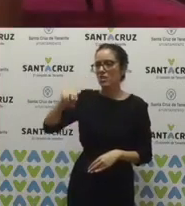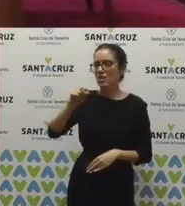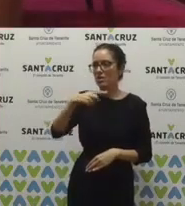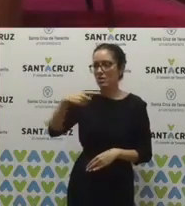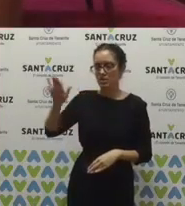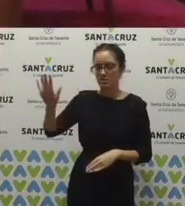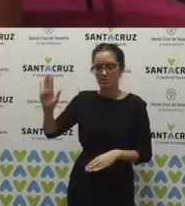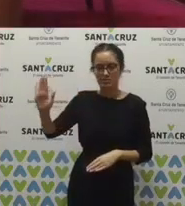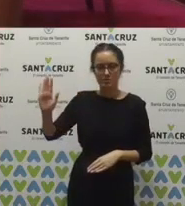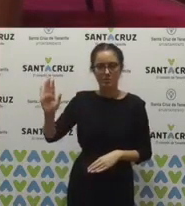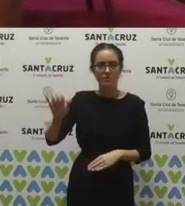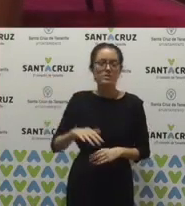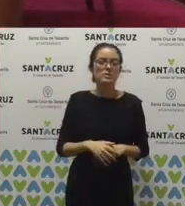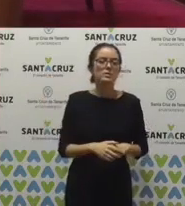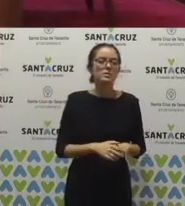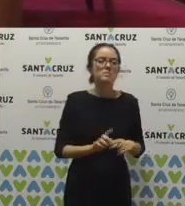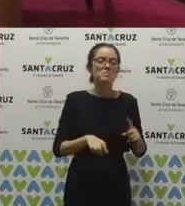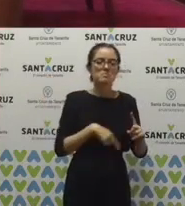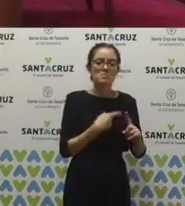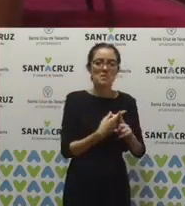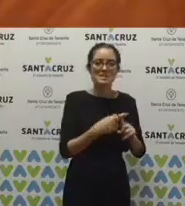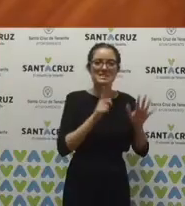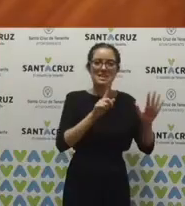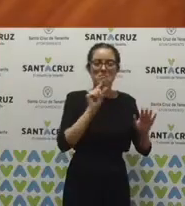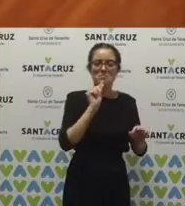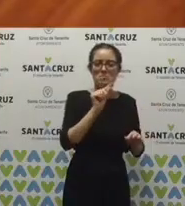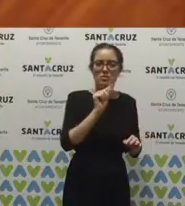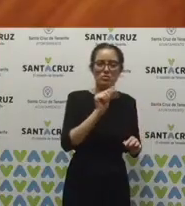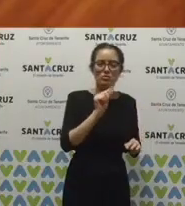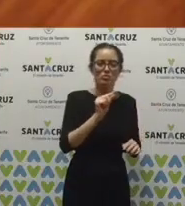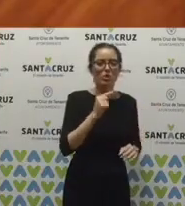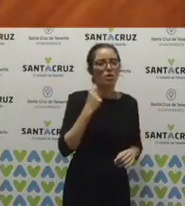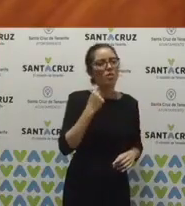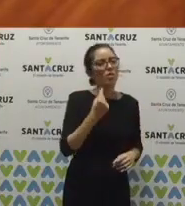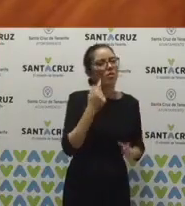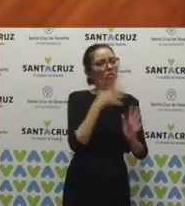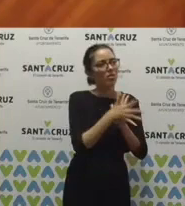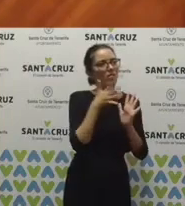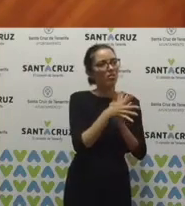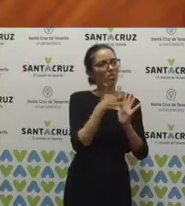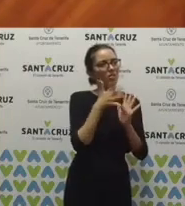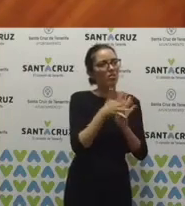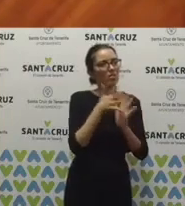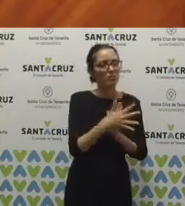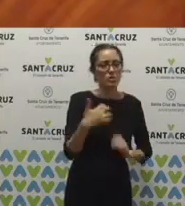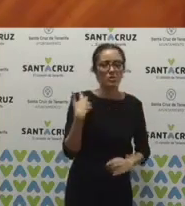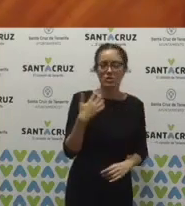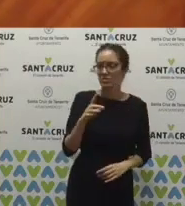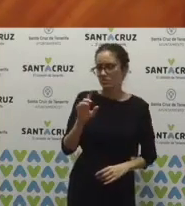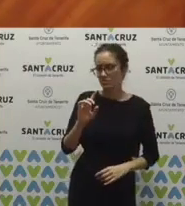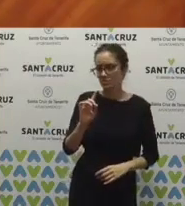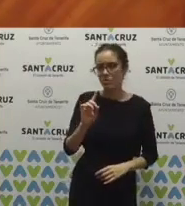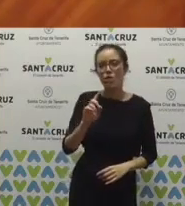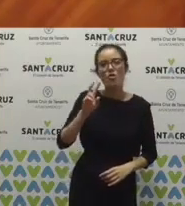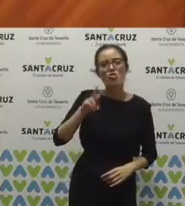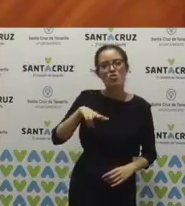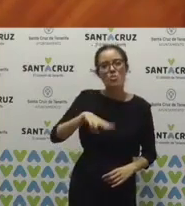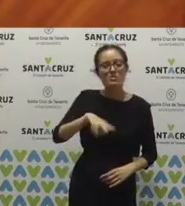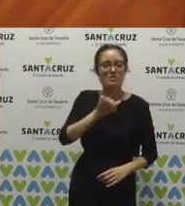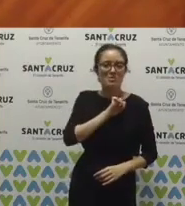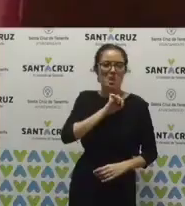y que le molesta tener que estar seis minutos explicando una moción institucional lo que molesta es estar dos meses esperando por un